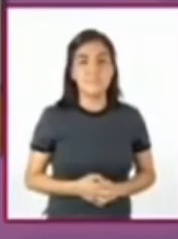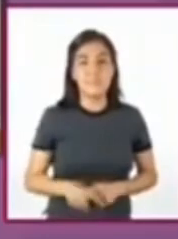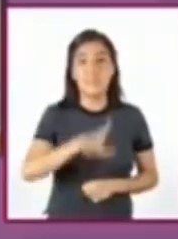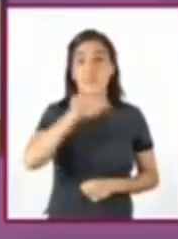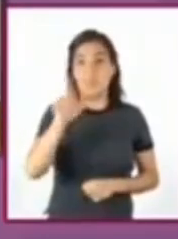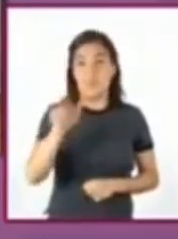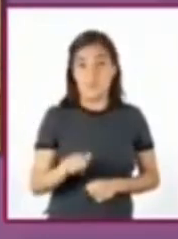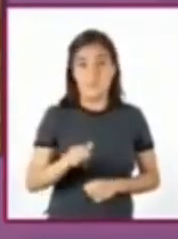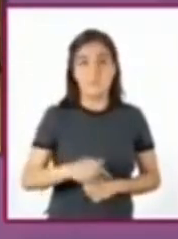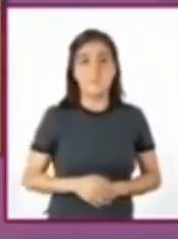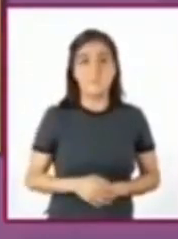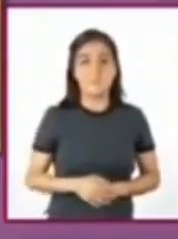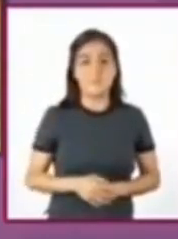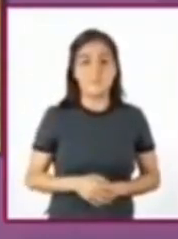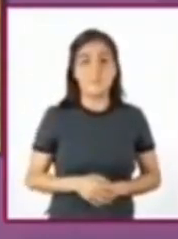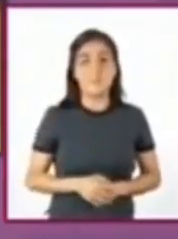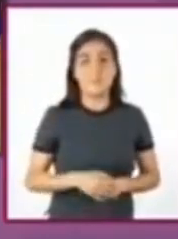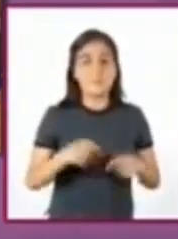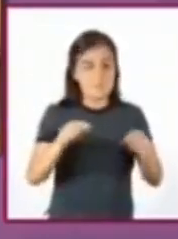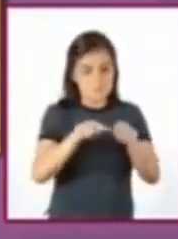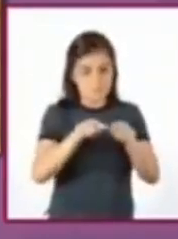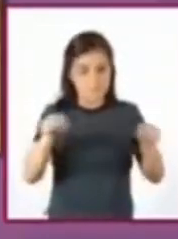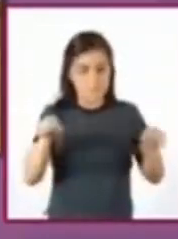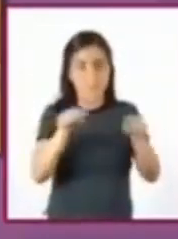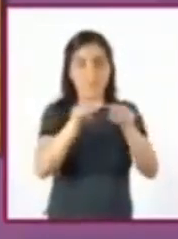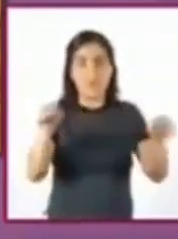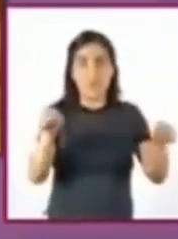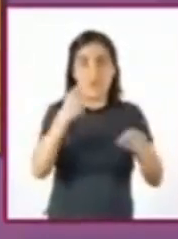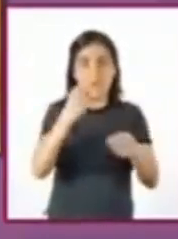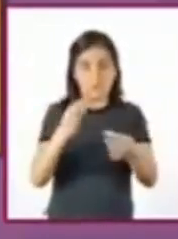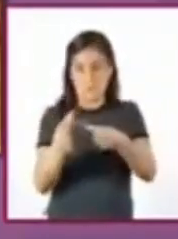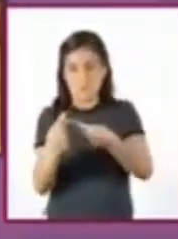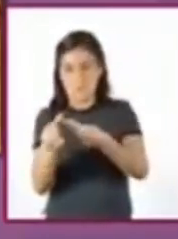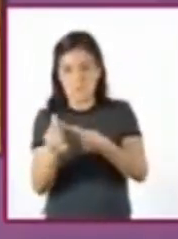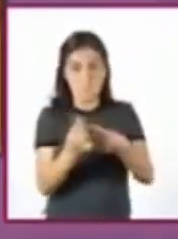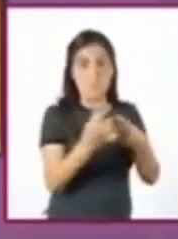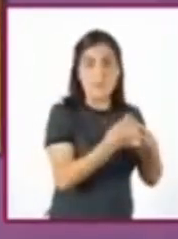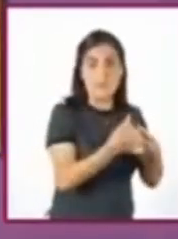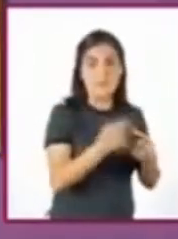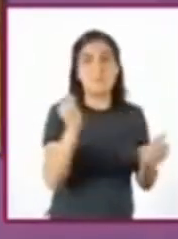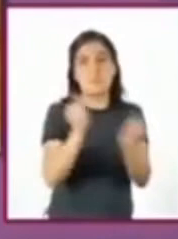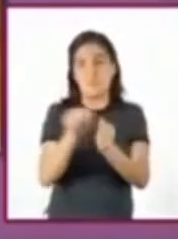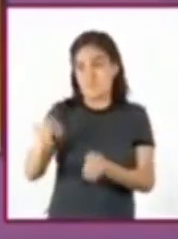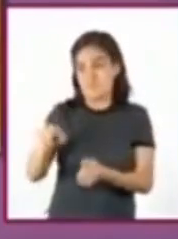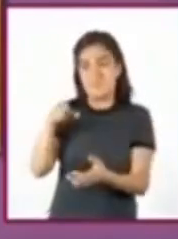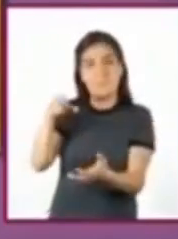Después, las líneas donde coinciden las terminales serán conectadas a la batería.